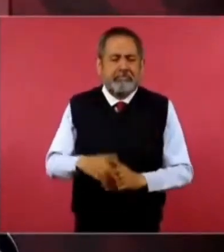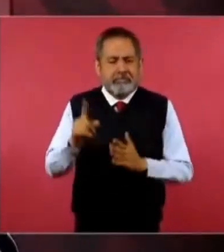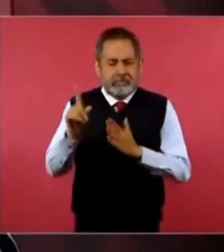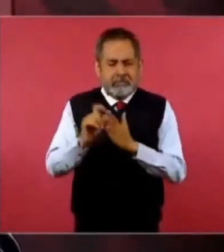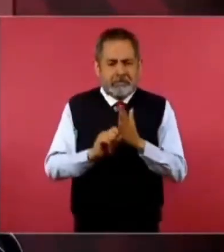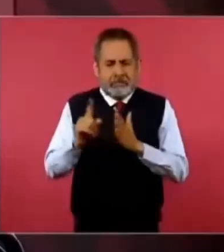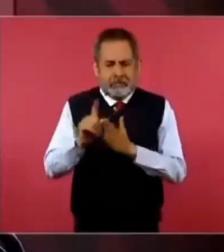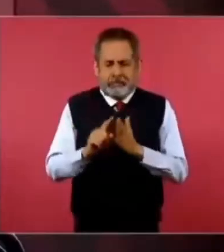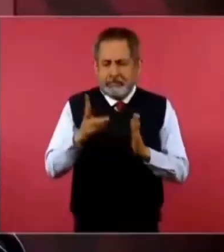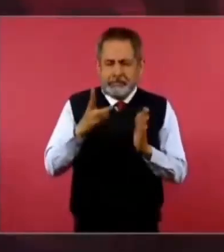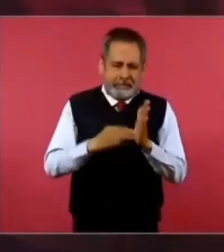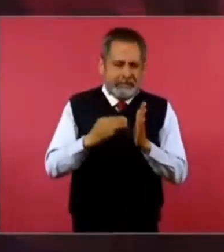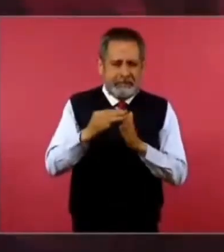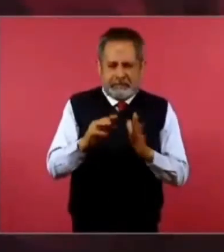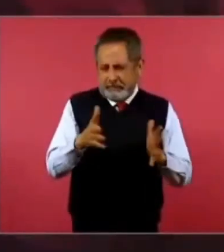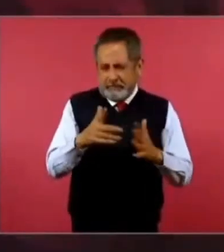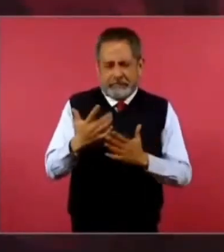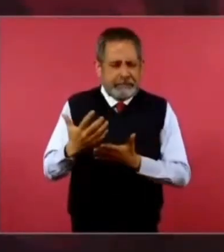mensuales.